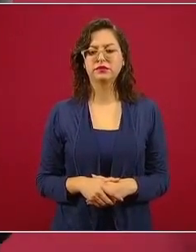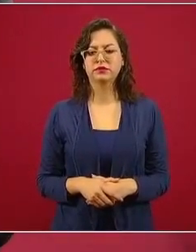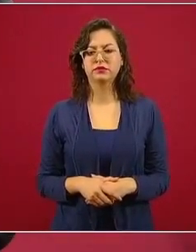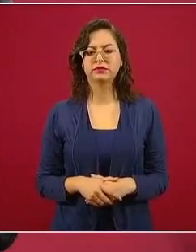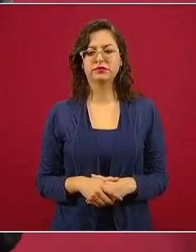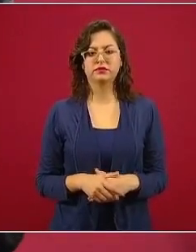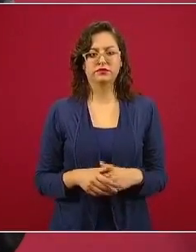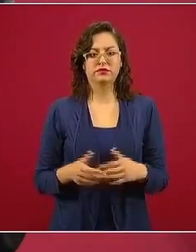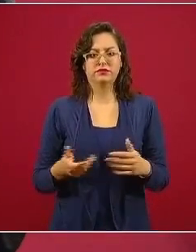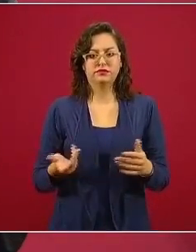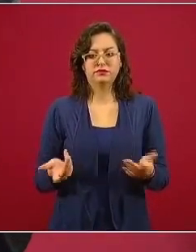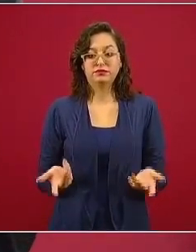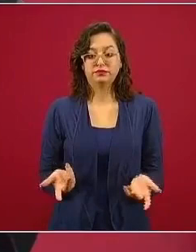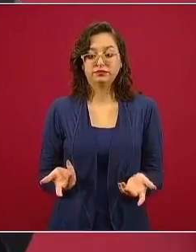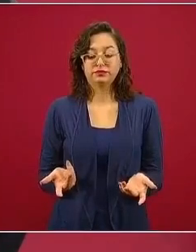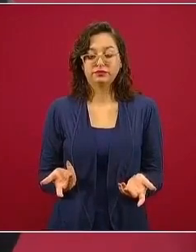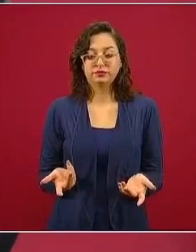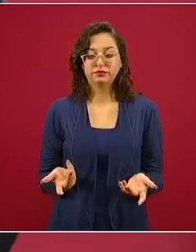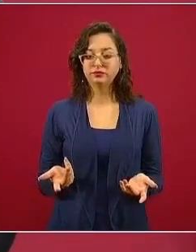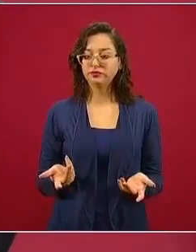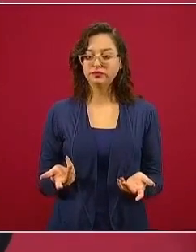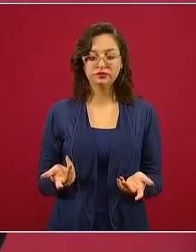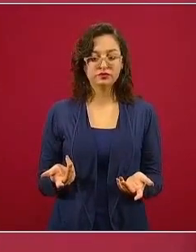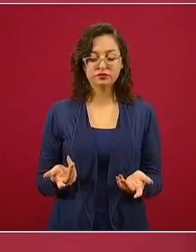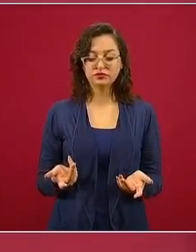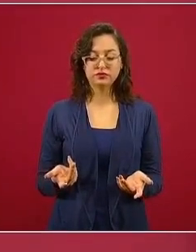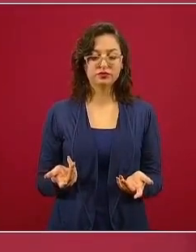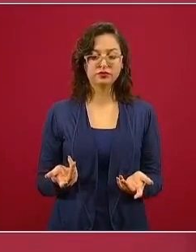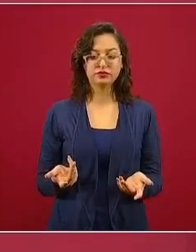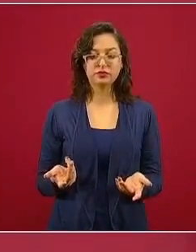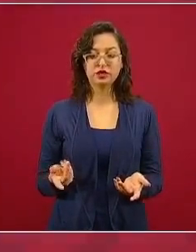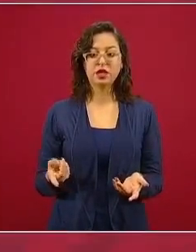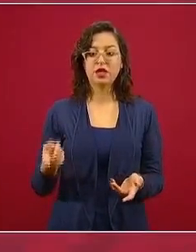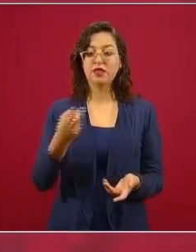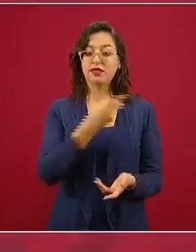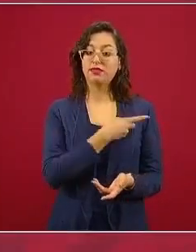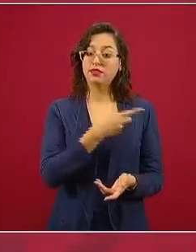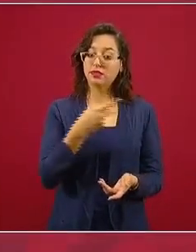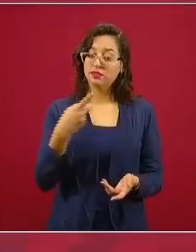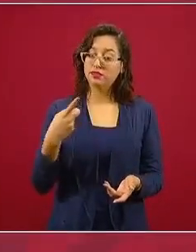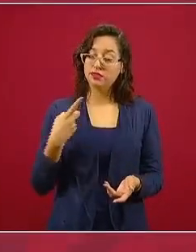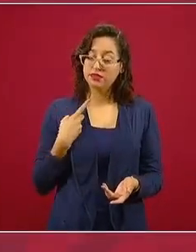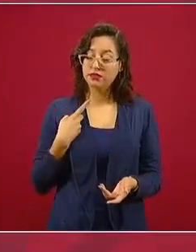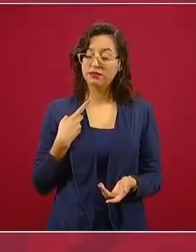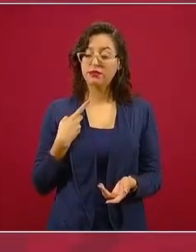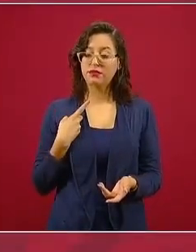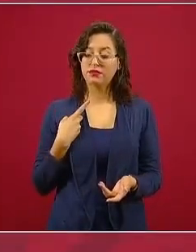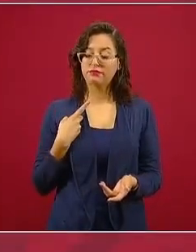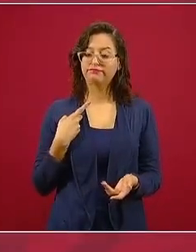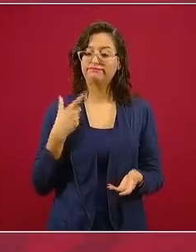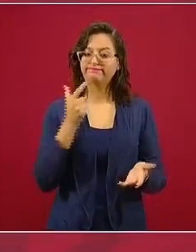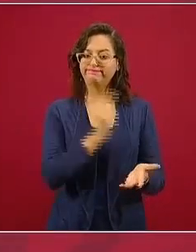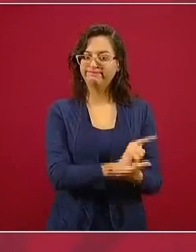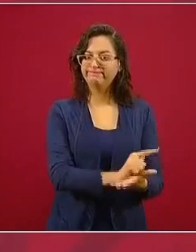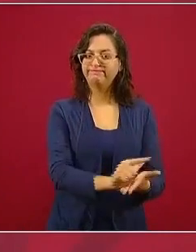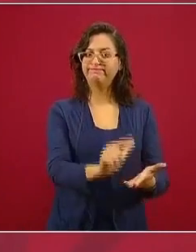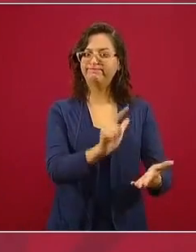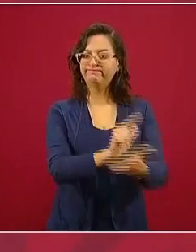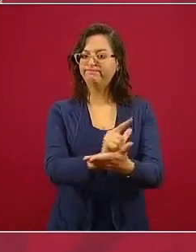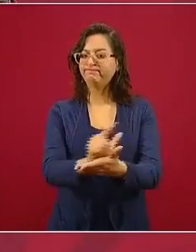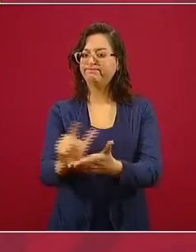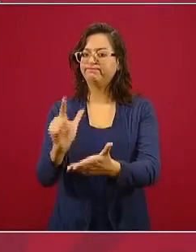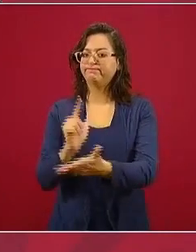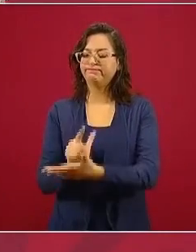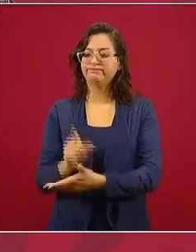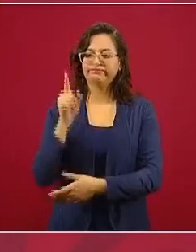De modo que se tiene que llevar a cabo una limpia, y lo tienen que hacer las